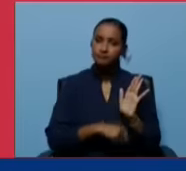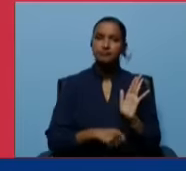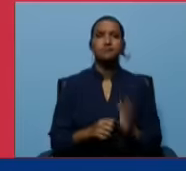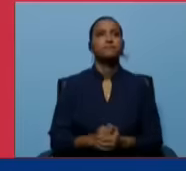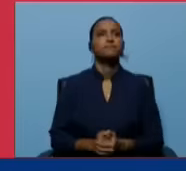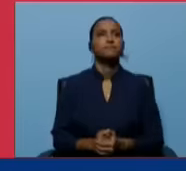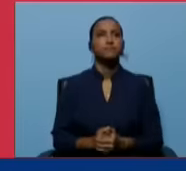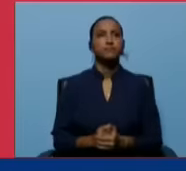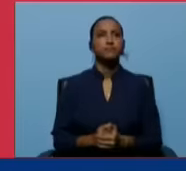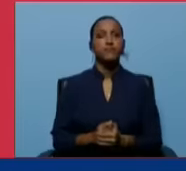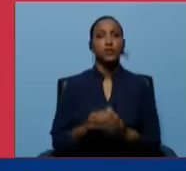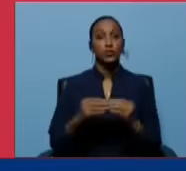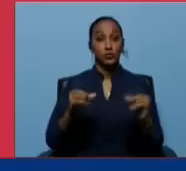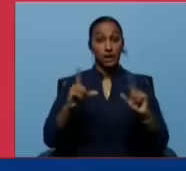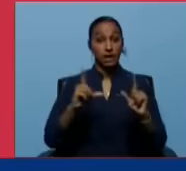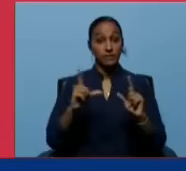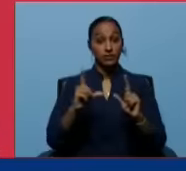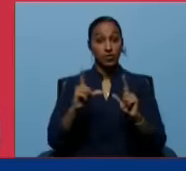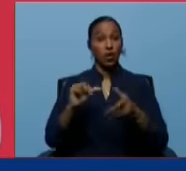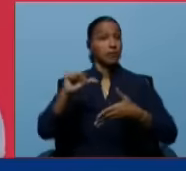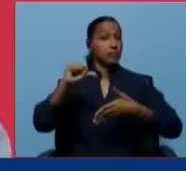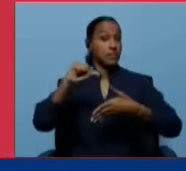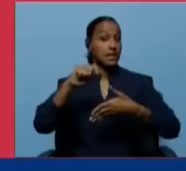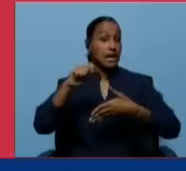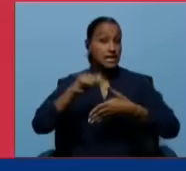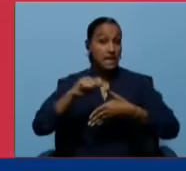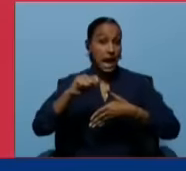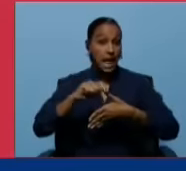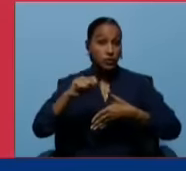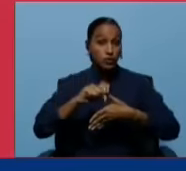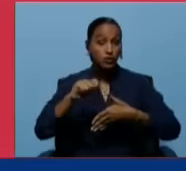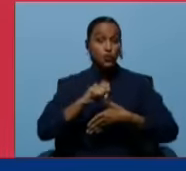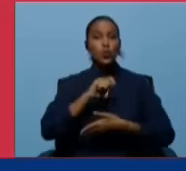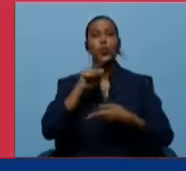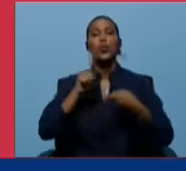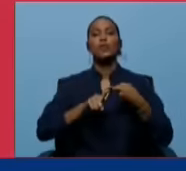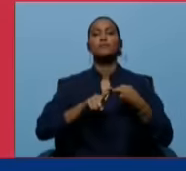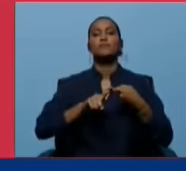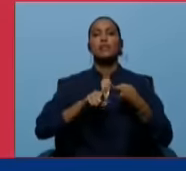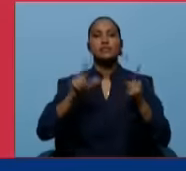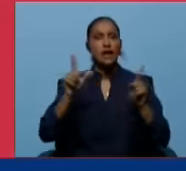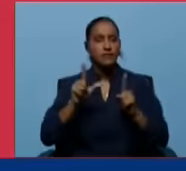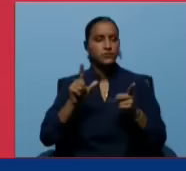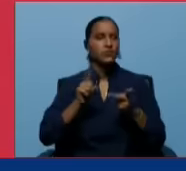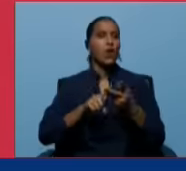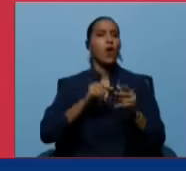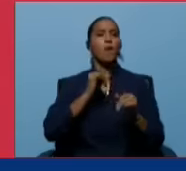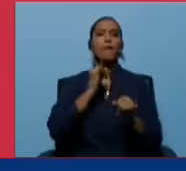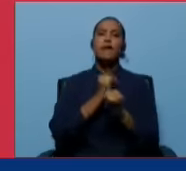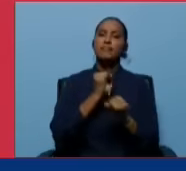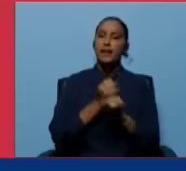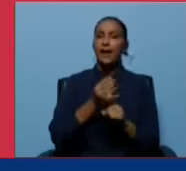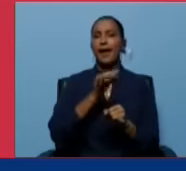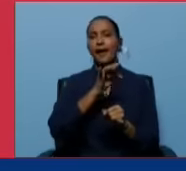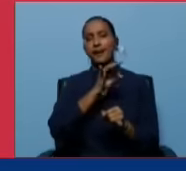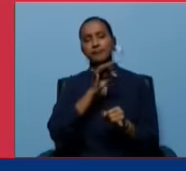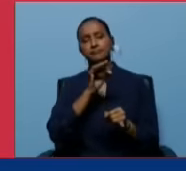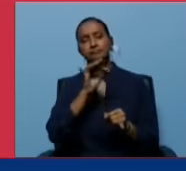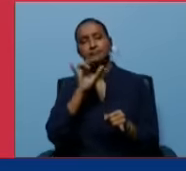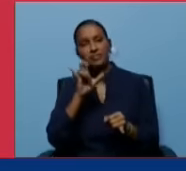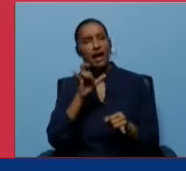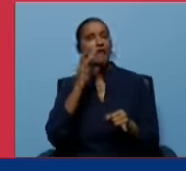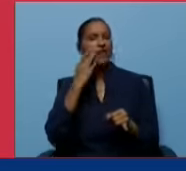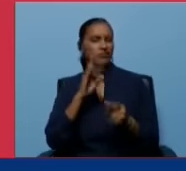Telesur, de todos los medios de comunicación en cada uno de los países, de redes sociales, vamos a proceder